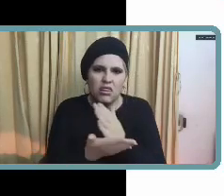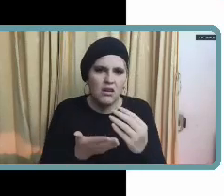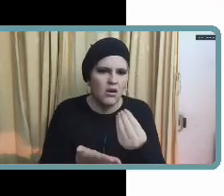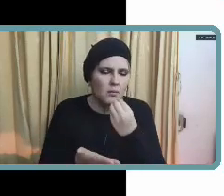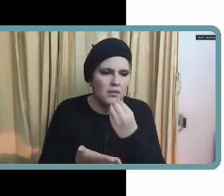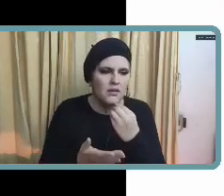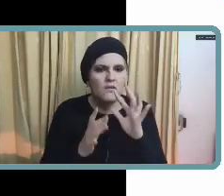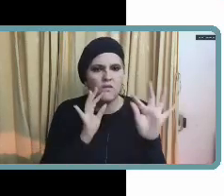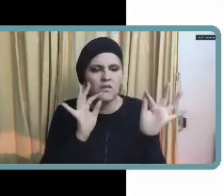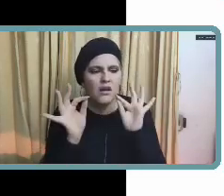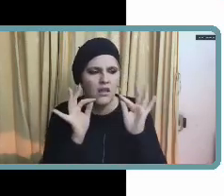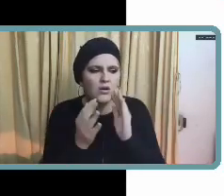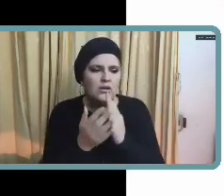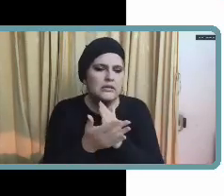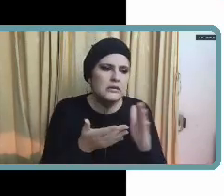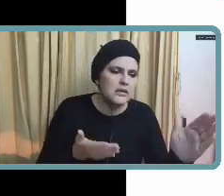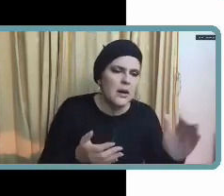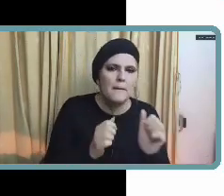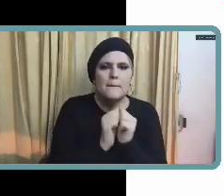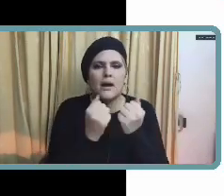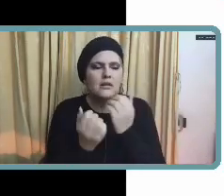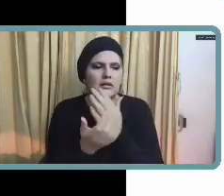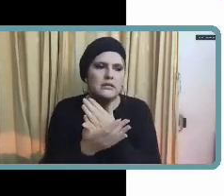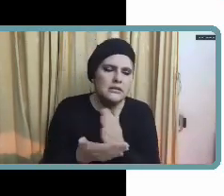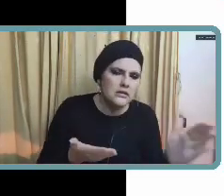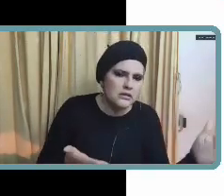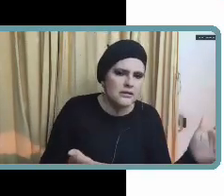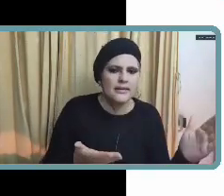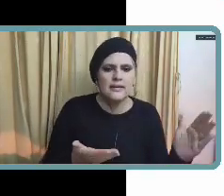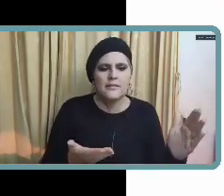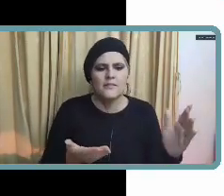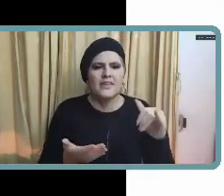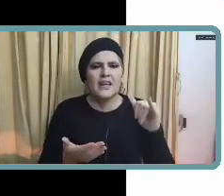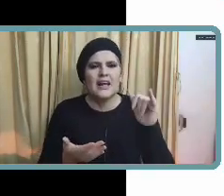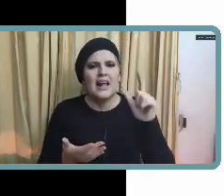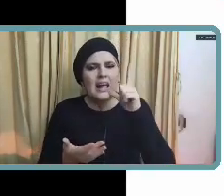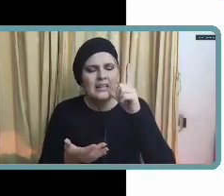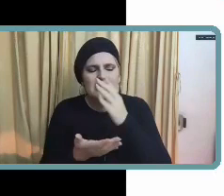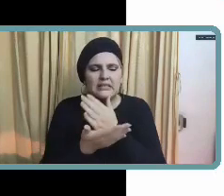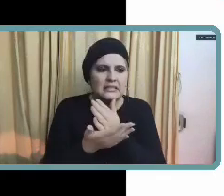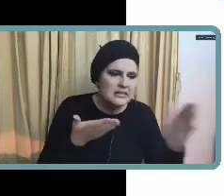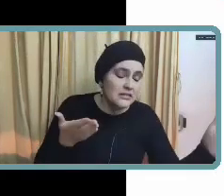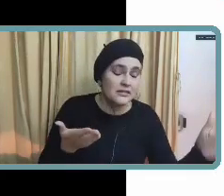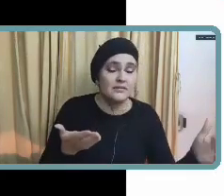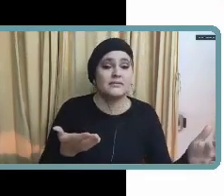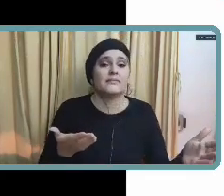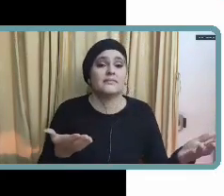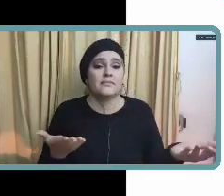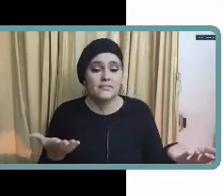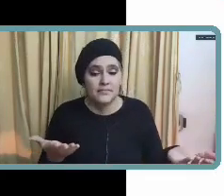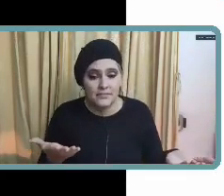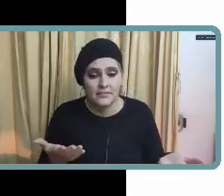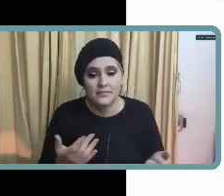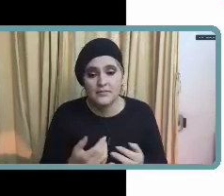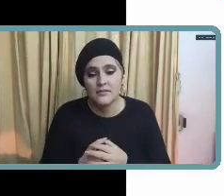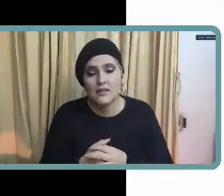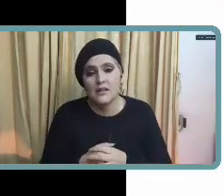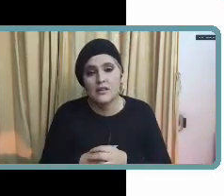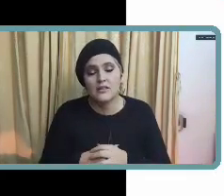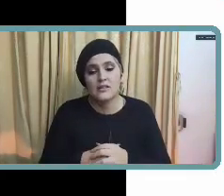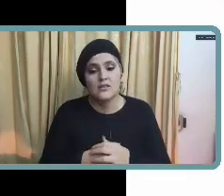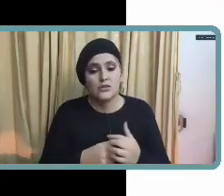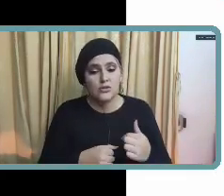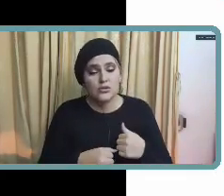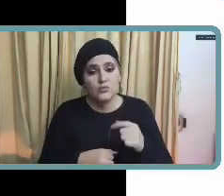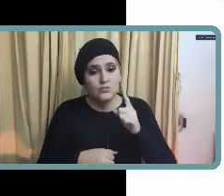dejarlos sin pan, dejarlos sin leche. Realmente yo he tenido pacientes que han llegado